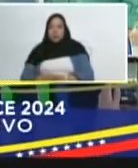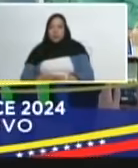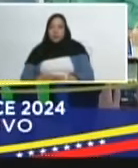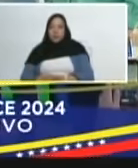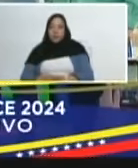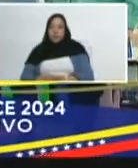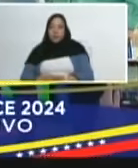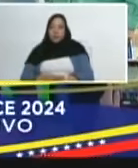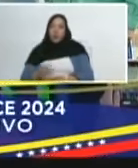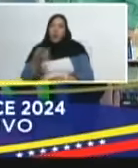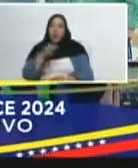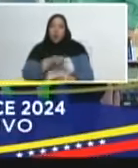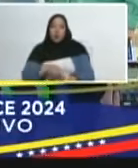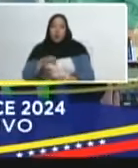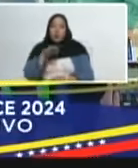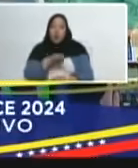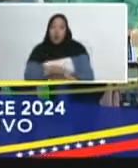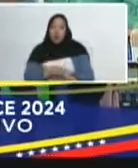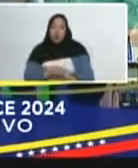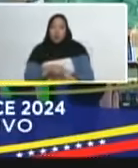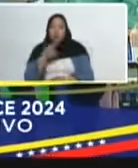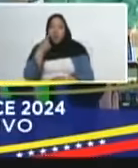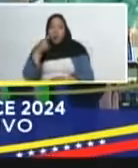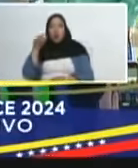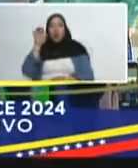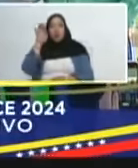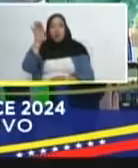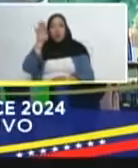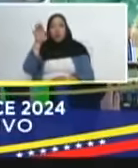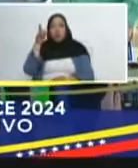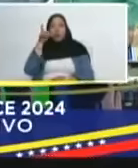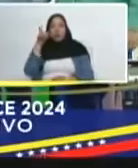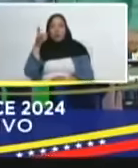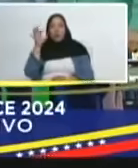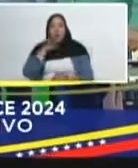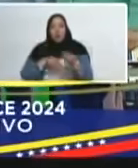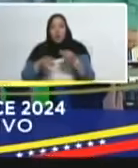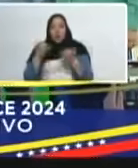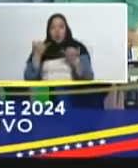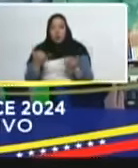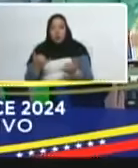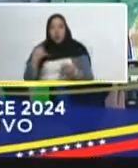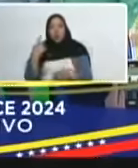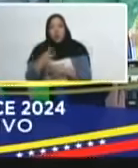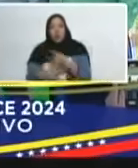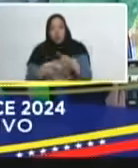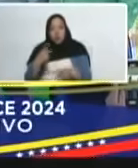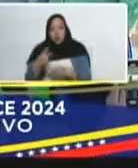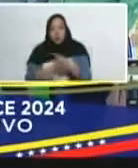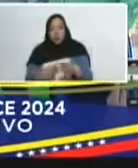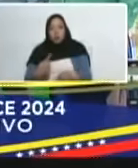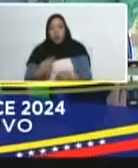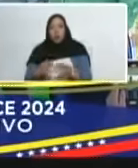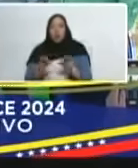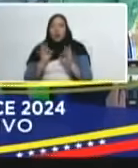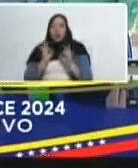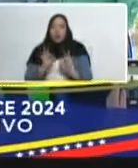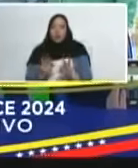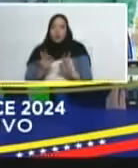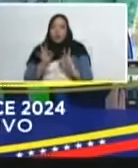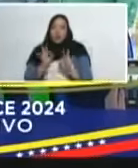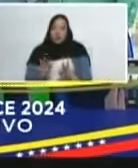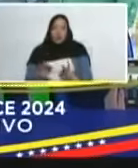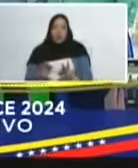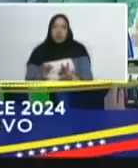Y nuestro socialismo, viendo al futuro, tiene que ser un socialismo productivo, eficiente,